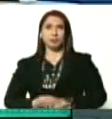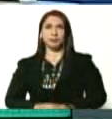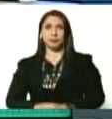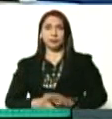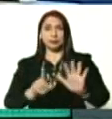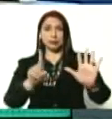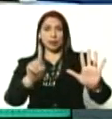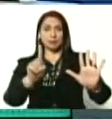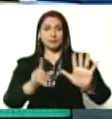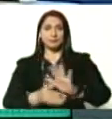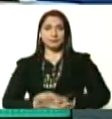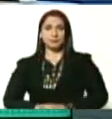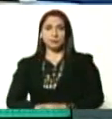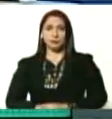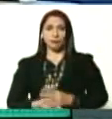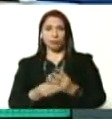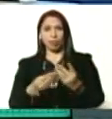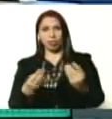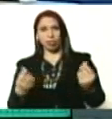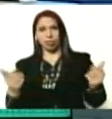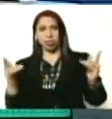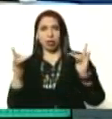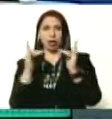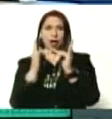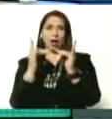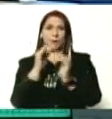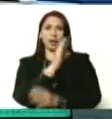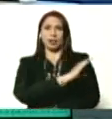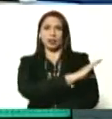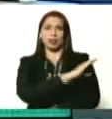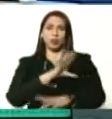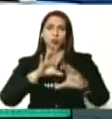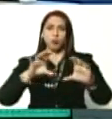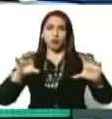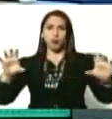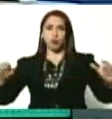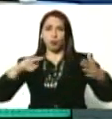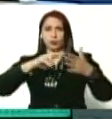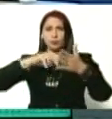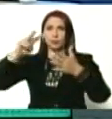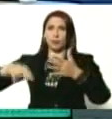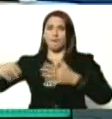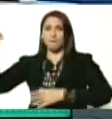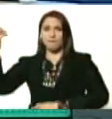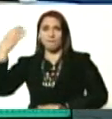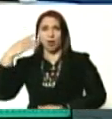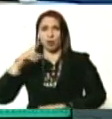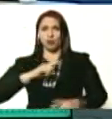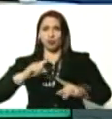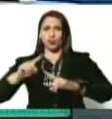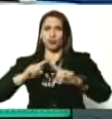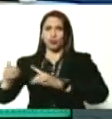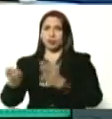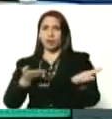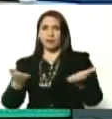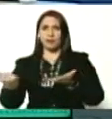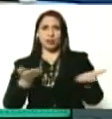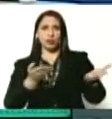Seis, deterioro de camas clínicas, colchones, pintura, iluminación, operatividad de los servicios